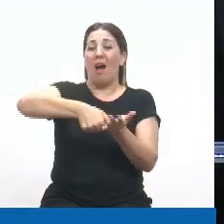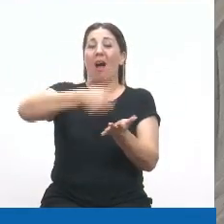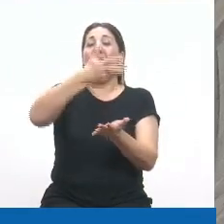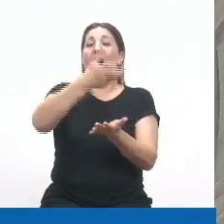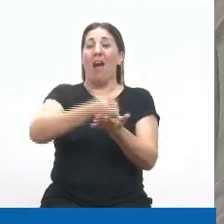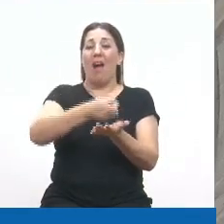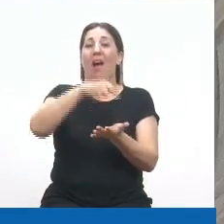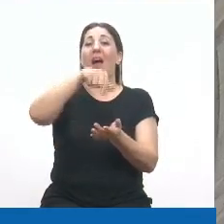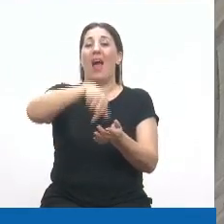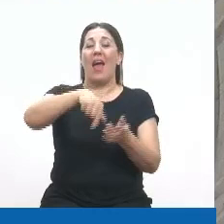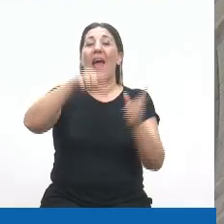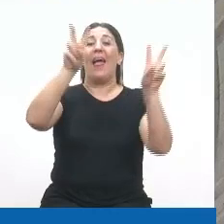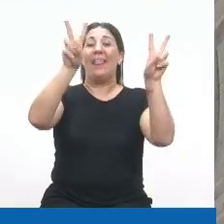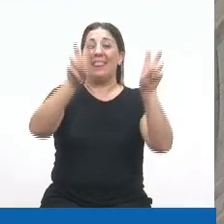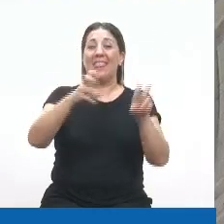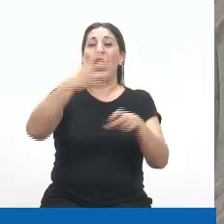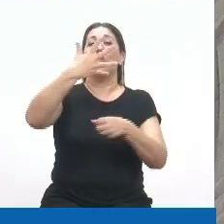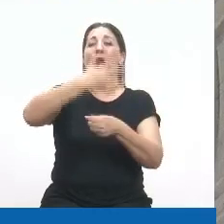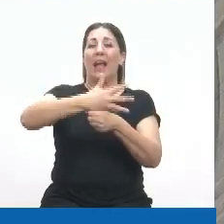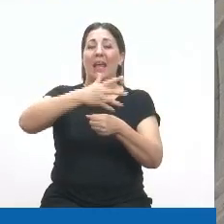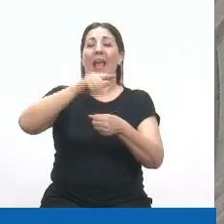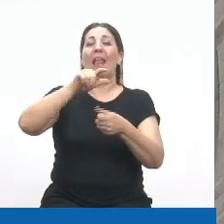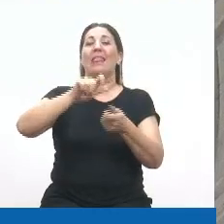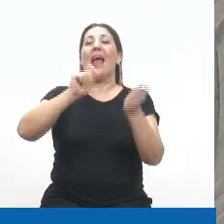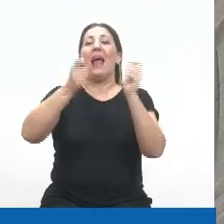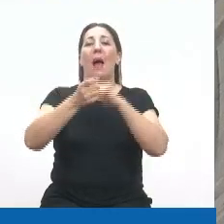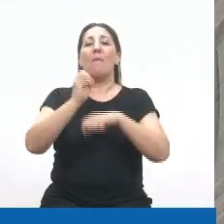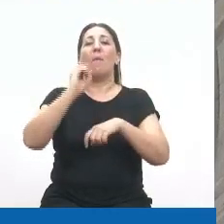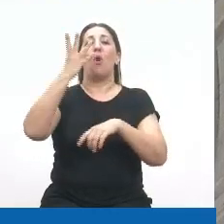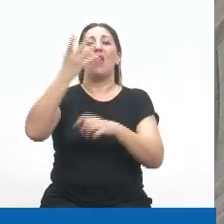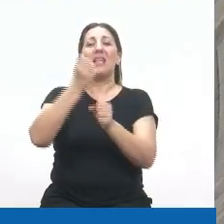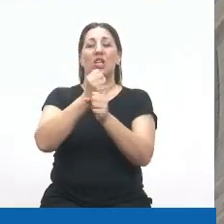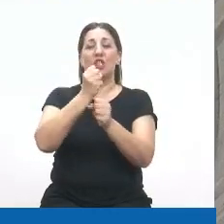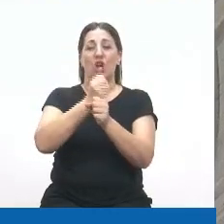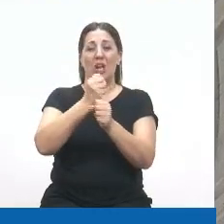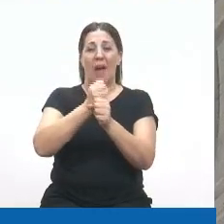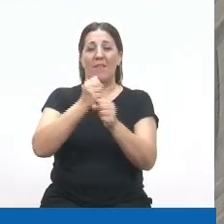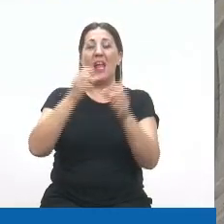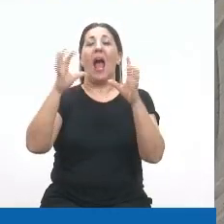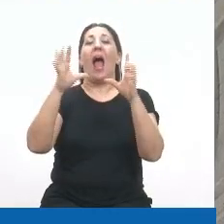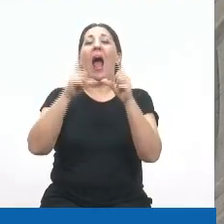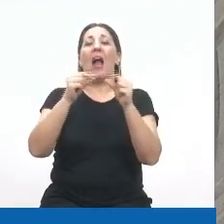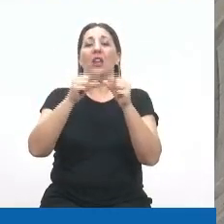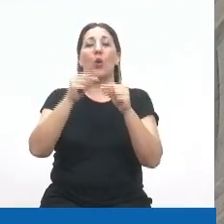título quinto, modernización laboral, correspondiente a los artículos